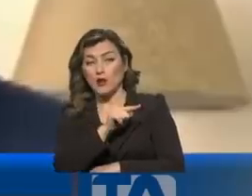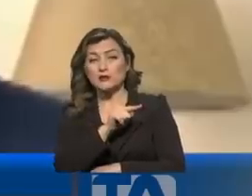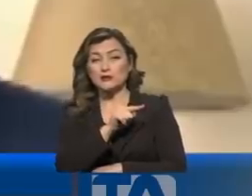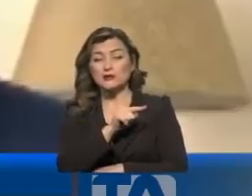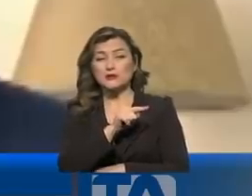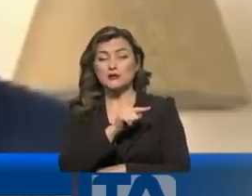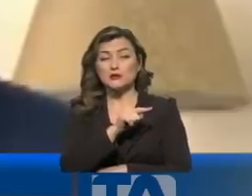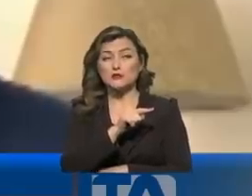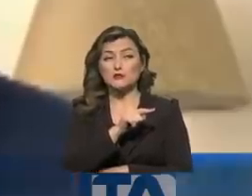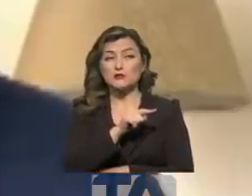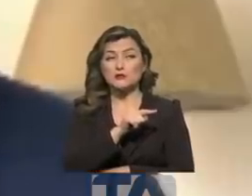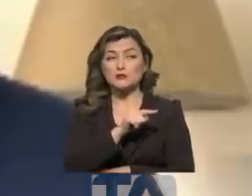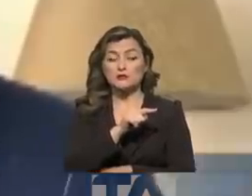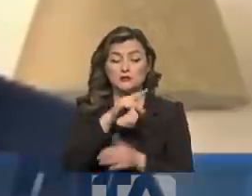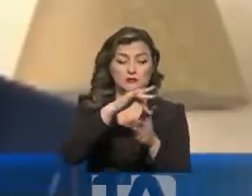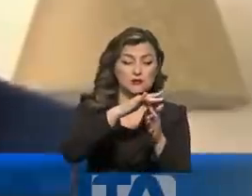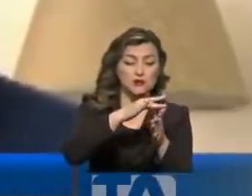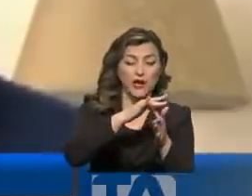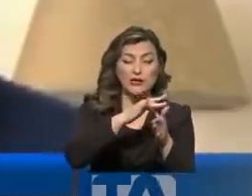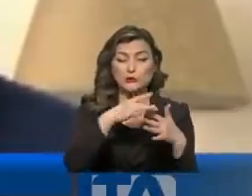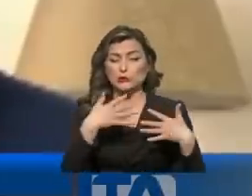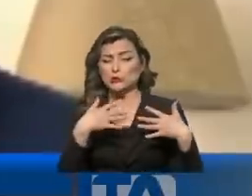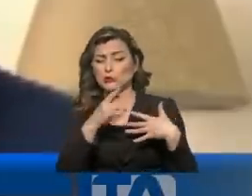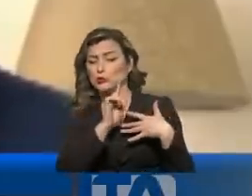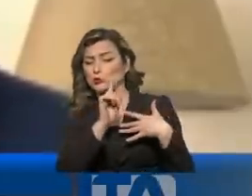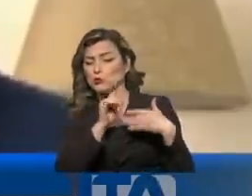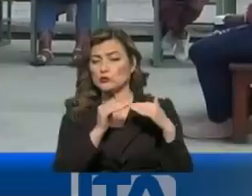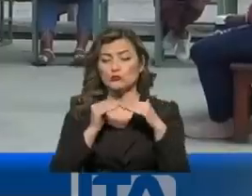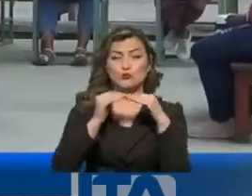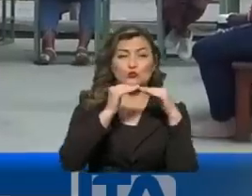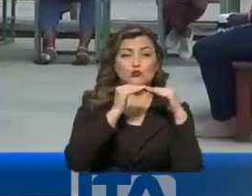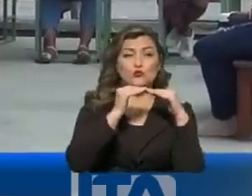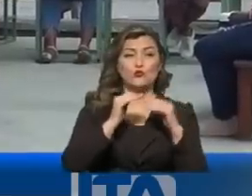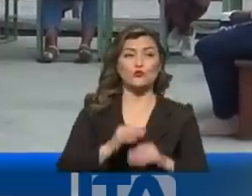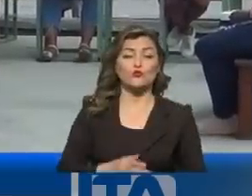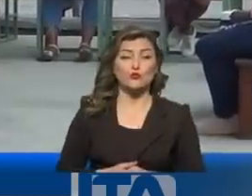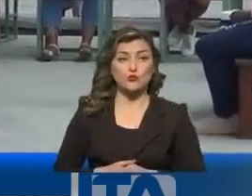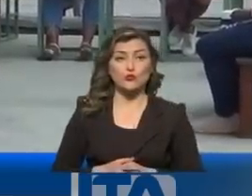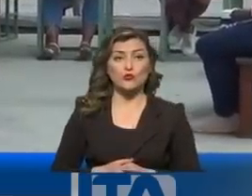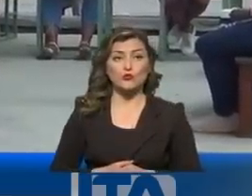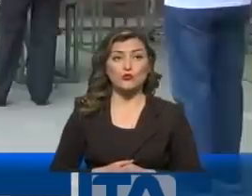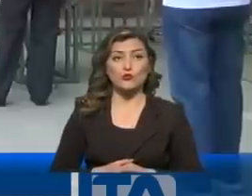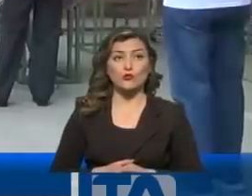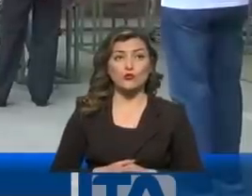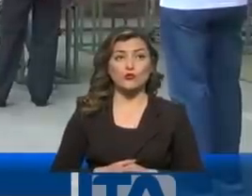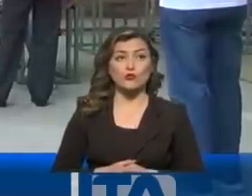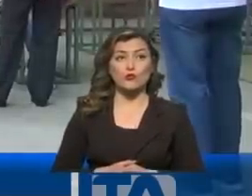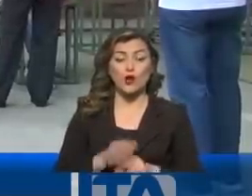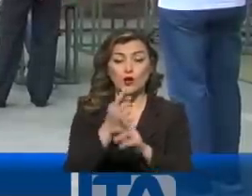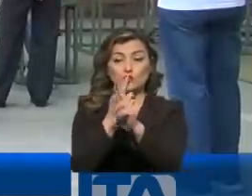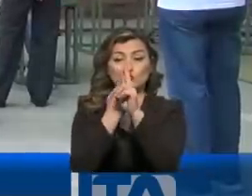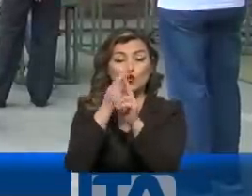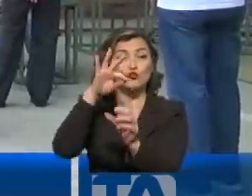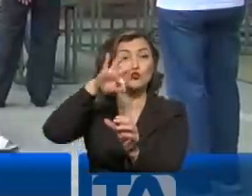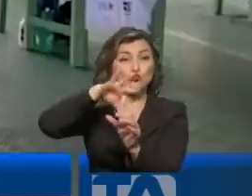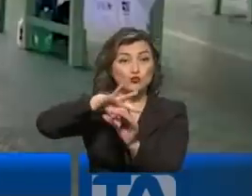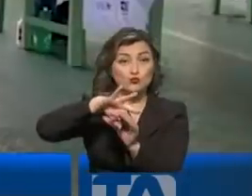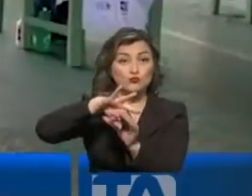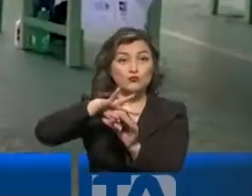del correísmo, un riesgo y un peligro para la democracia. Según Aguinaga, el resultado de la votación